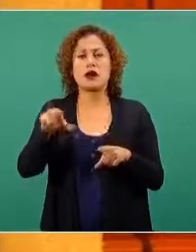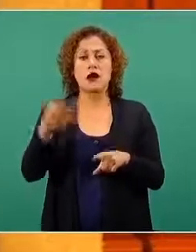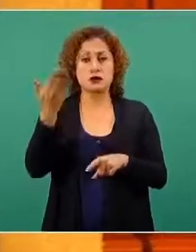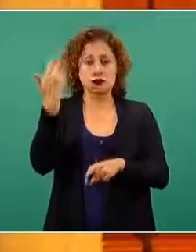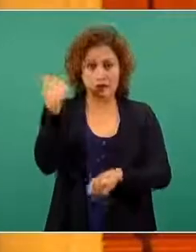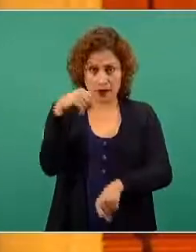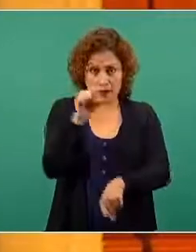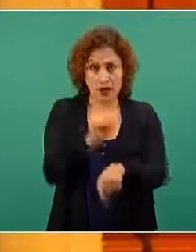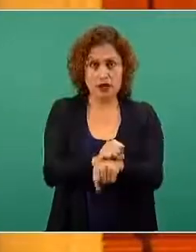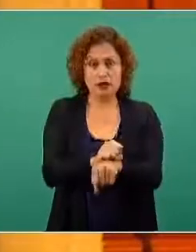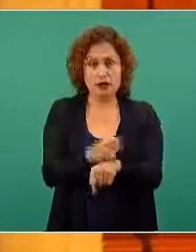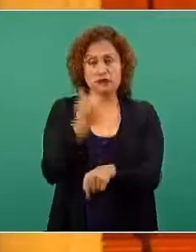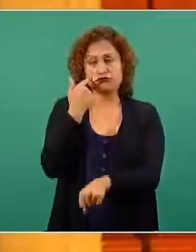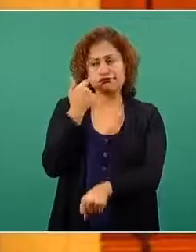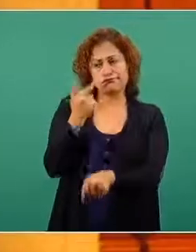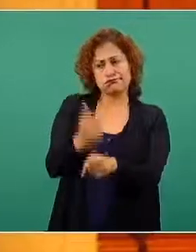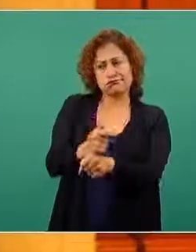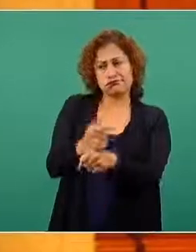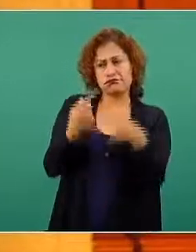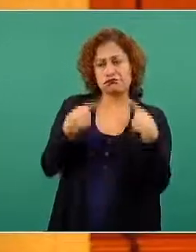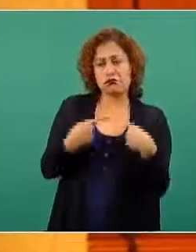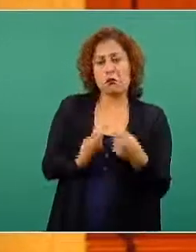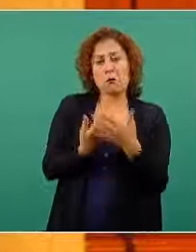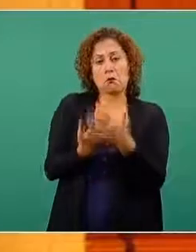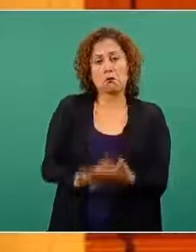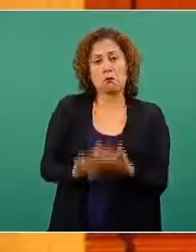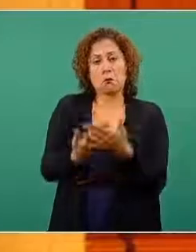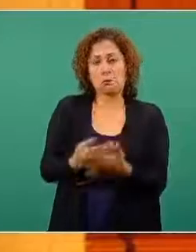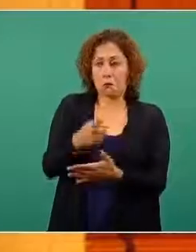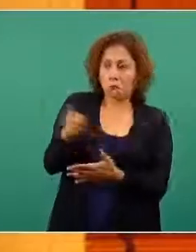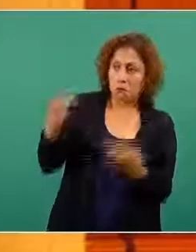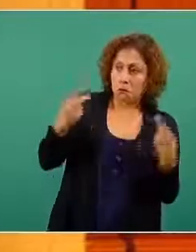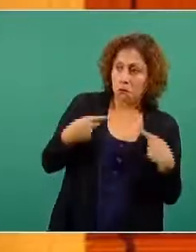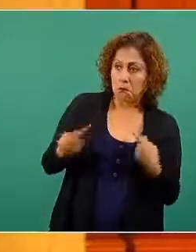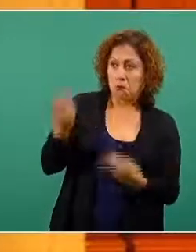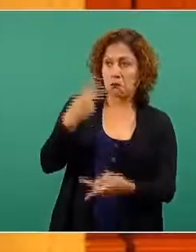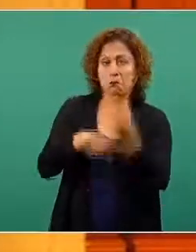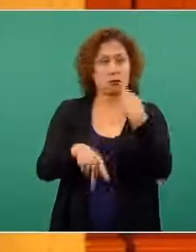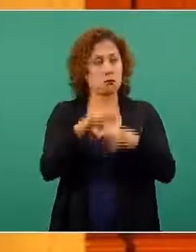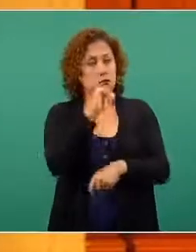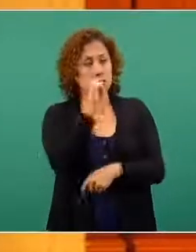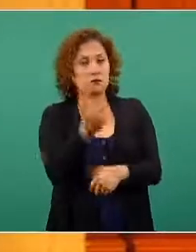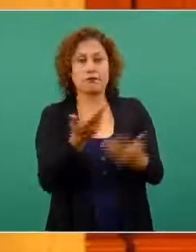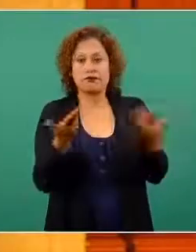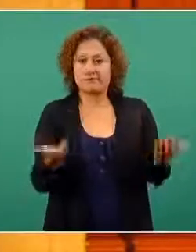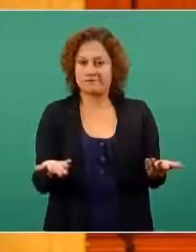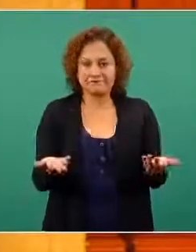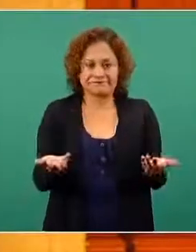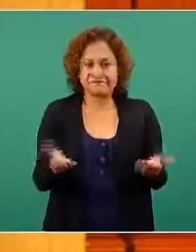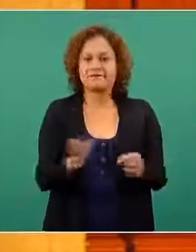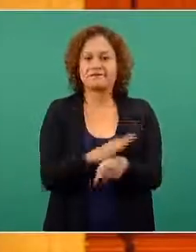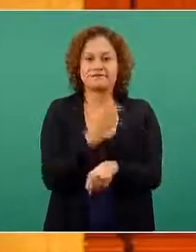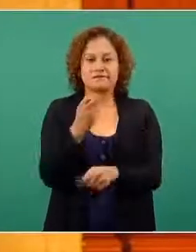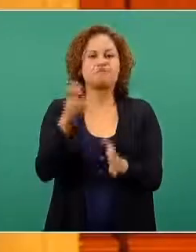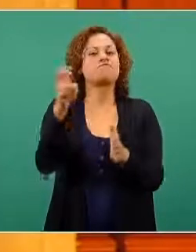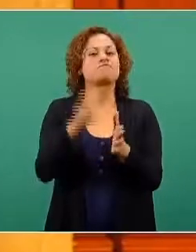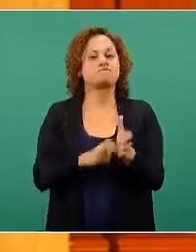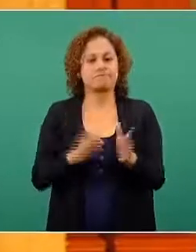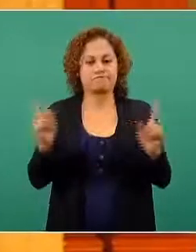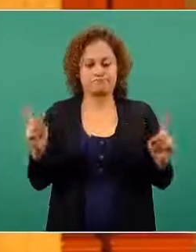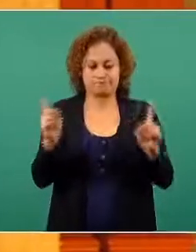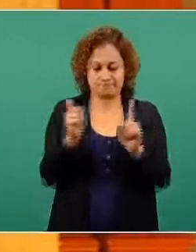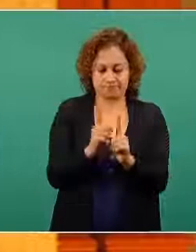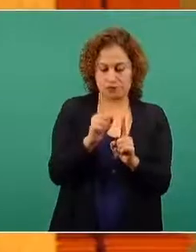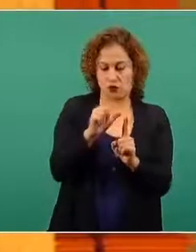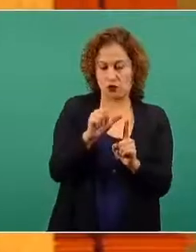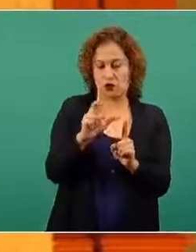en donde hubo tiempos poco aprovechados porque no llegaba la gente a los centros de vacunación. Esta semana lo redujimos a 4 y